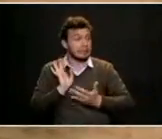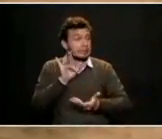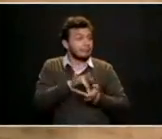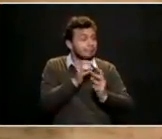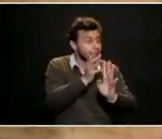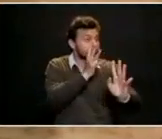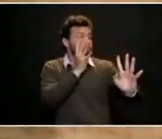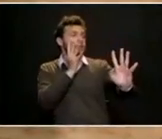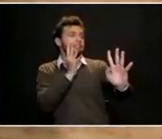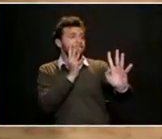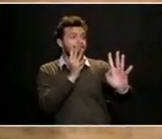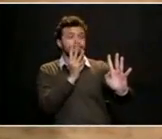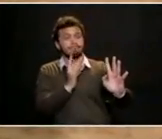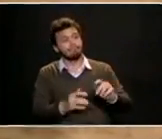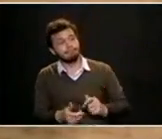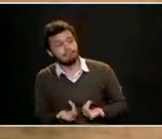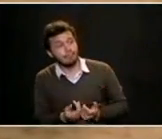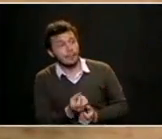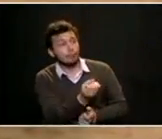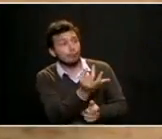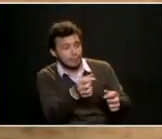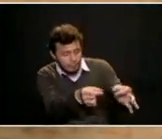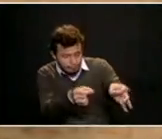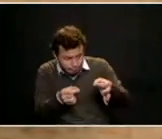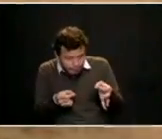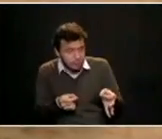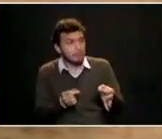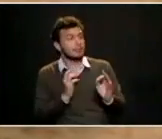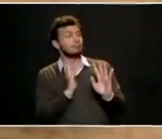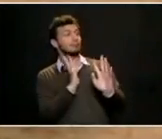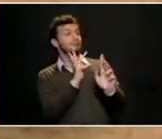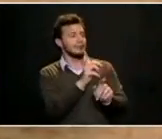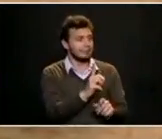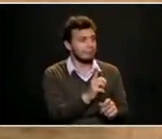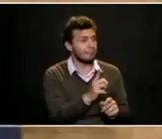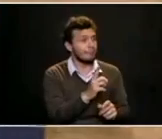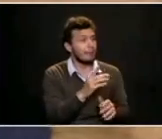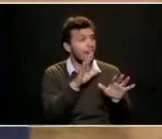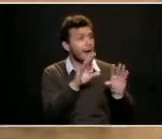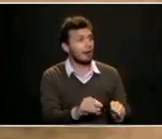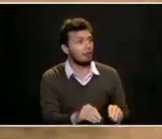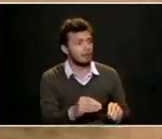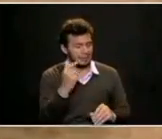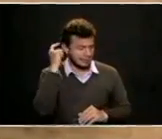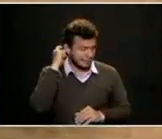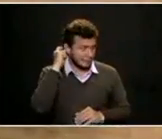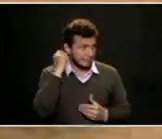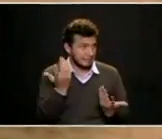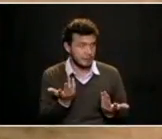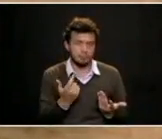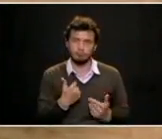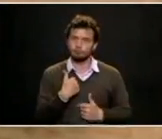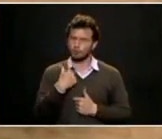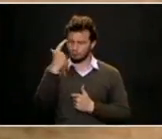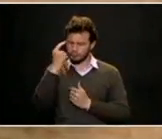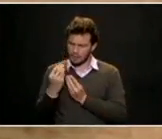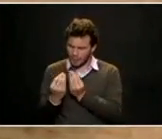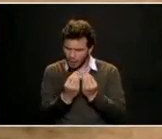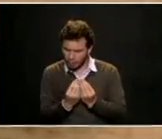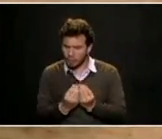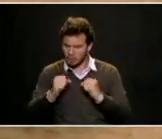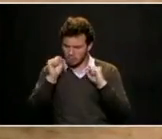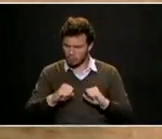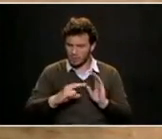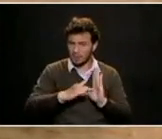por fichos, y cuando llegan realmente ya no les entregan fichos. Nosotros estamos convencidos que con tecnología, con una lucha frontal contra